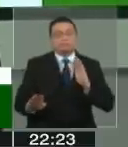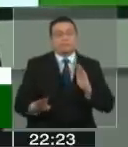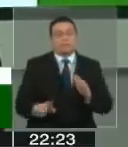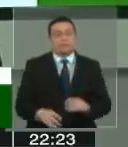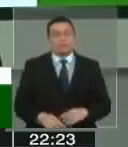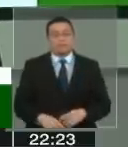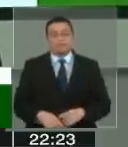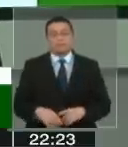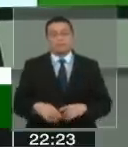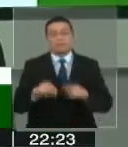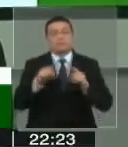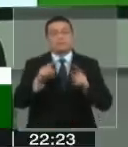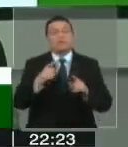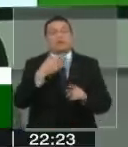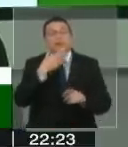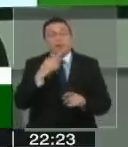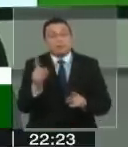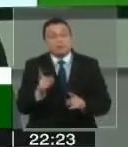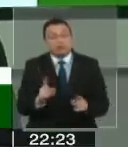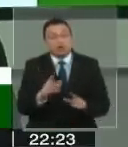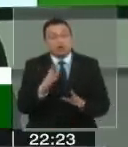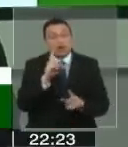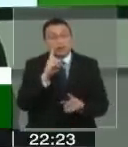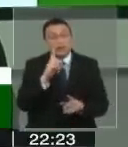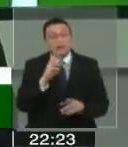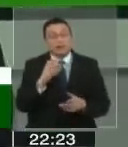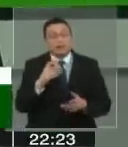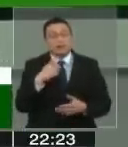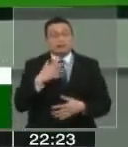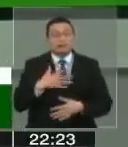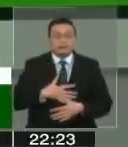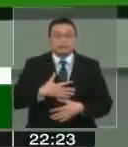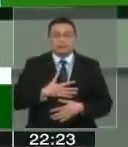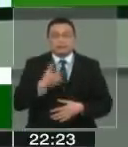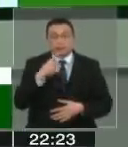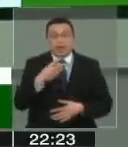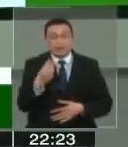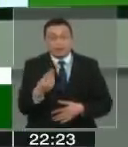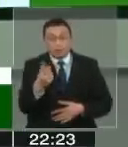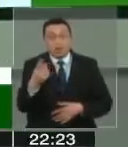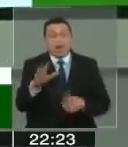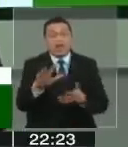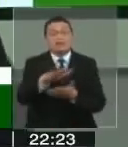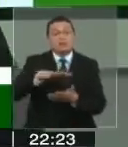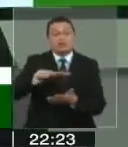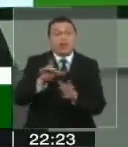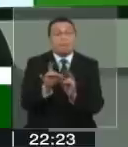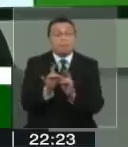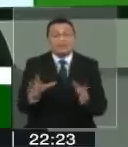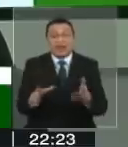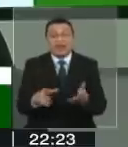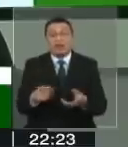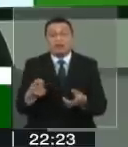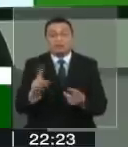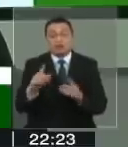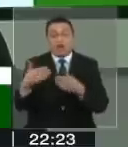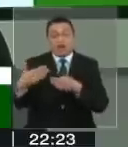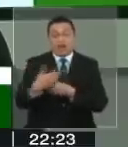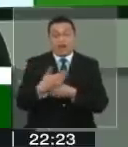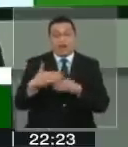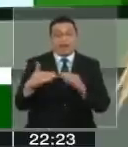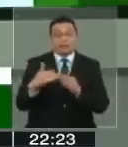Tampoco tienen el sentido de decir, oye, está viviendo una situación especial, ya no viene a nuestra